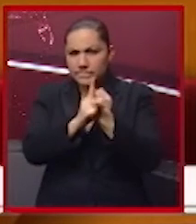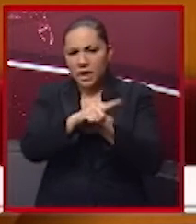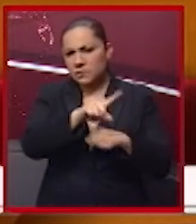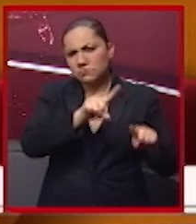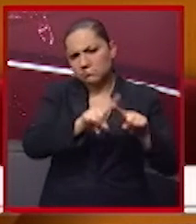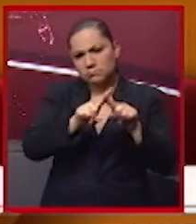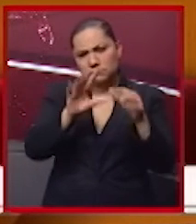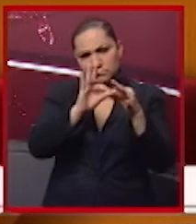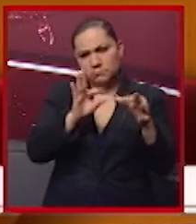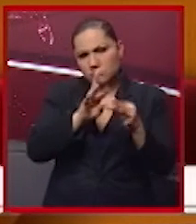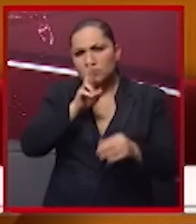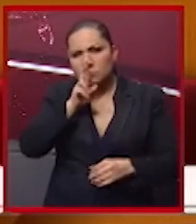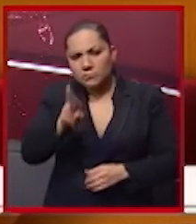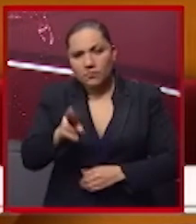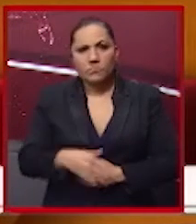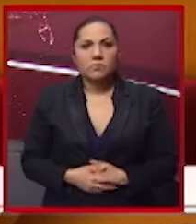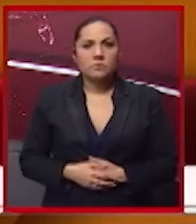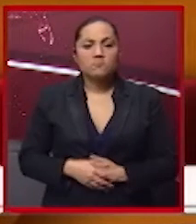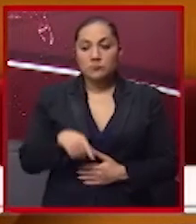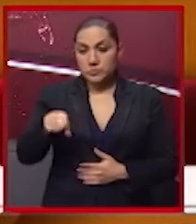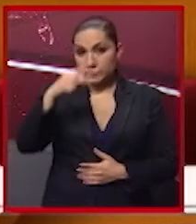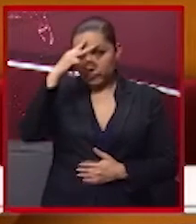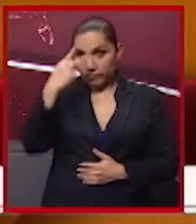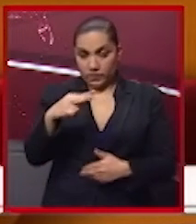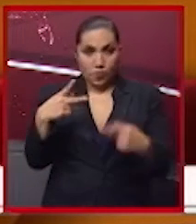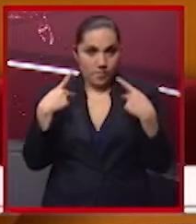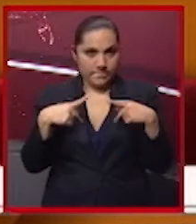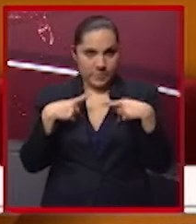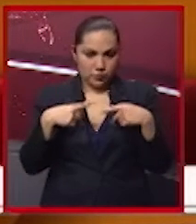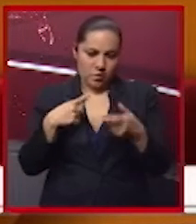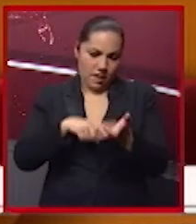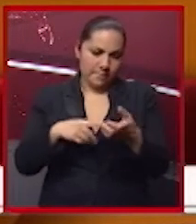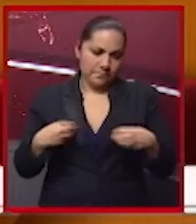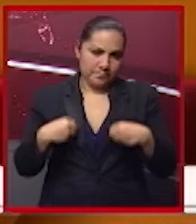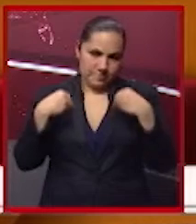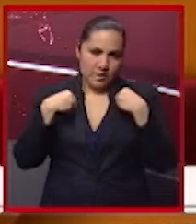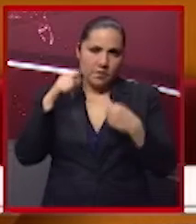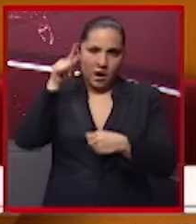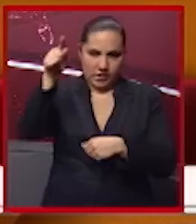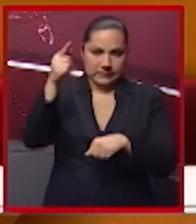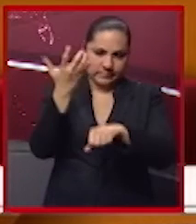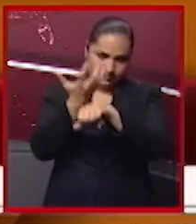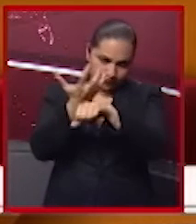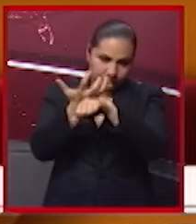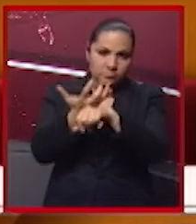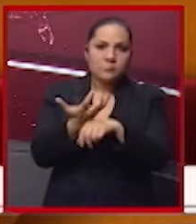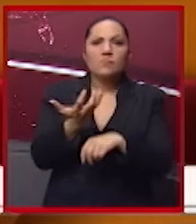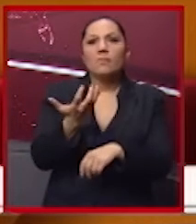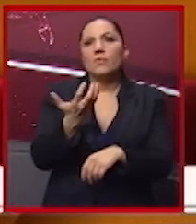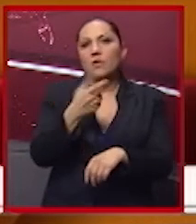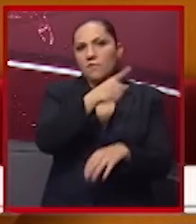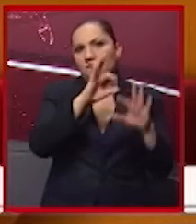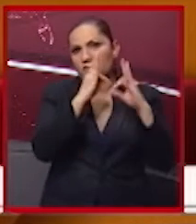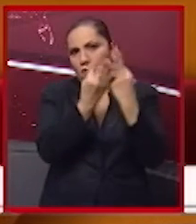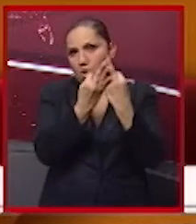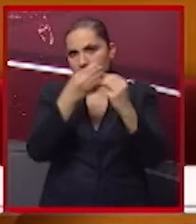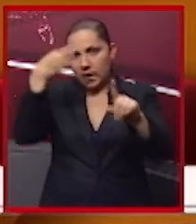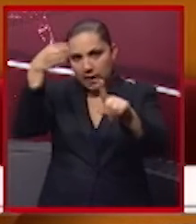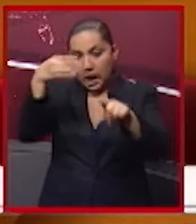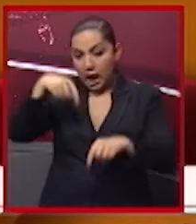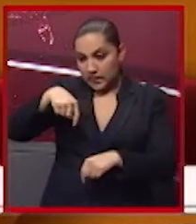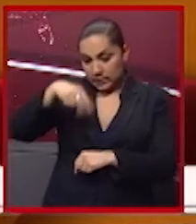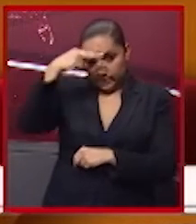El trato que reciben los mexicanos en Estados Unidos es muy diferente al que reciben los centroamericanos en México. Doy algunos